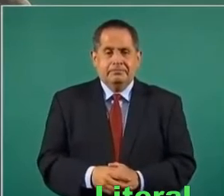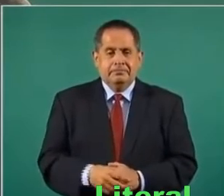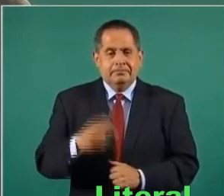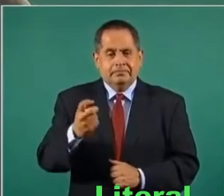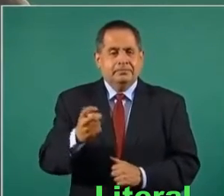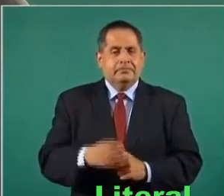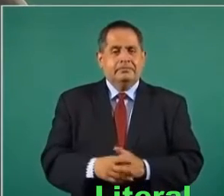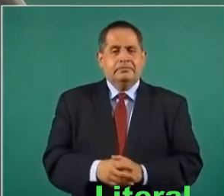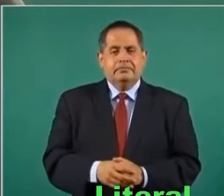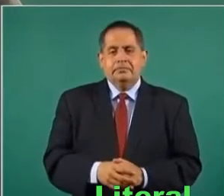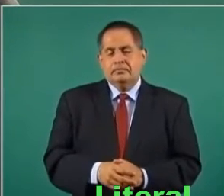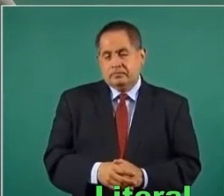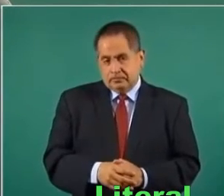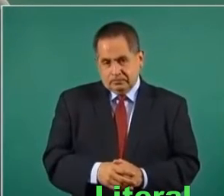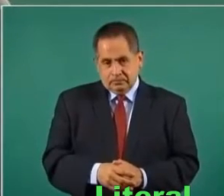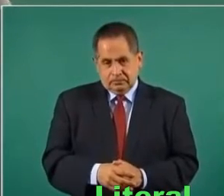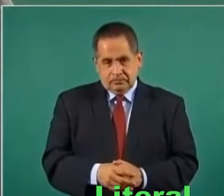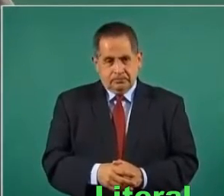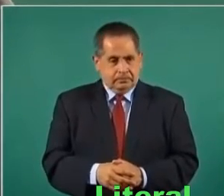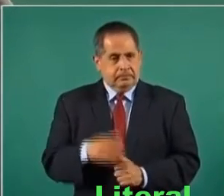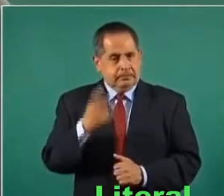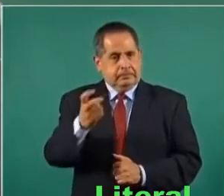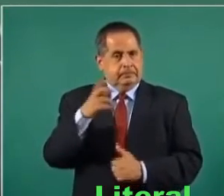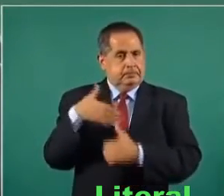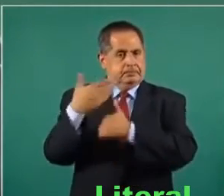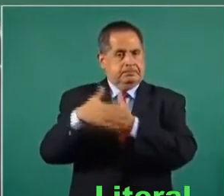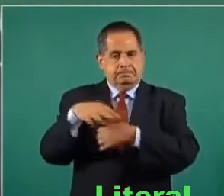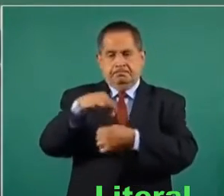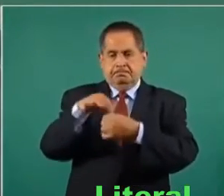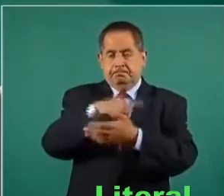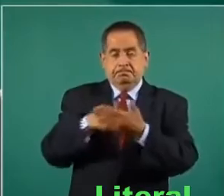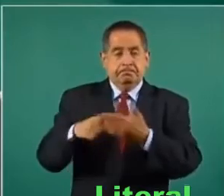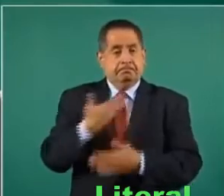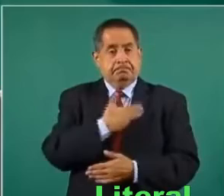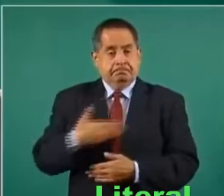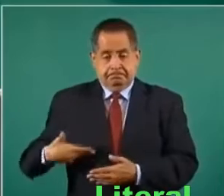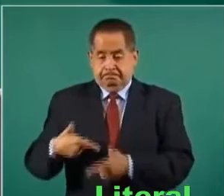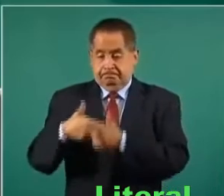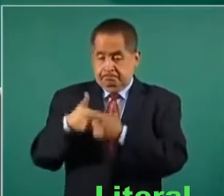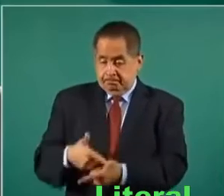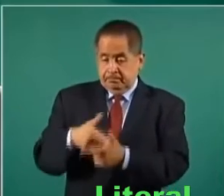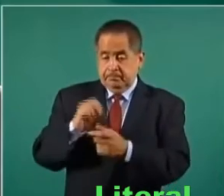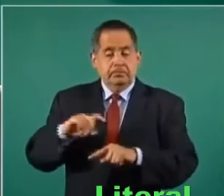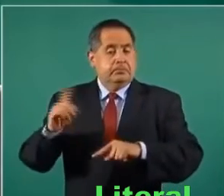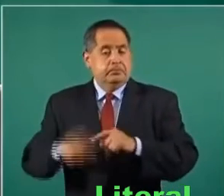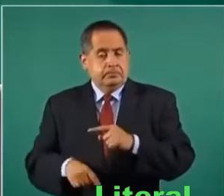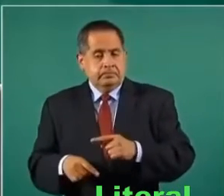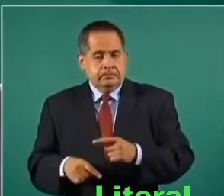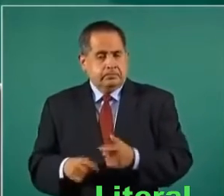Es la revocación del mandato. Esto es la democracia.